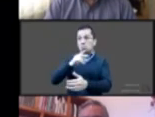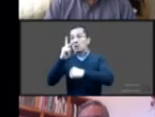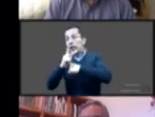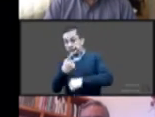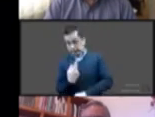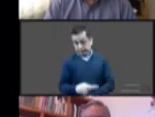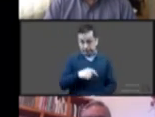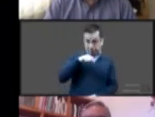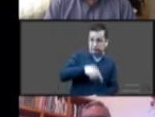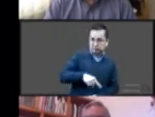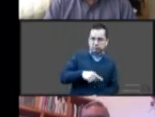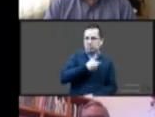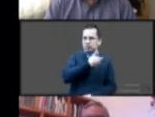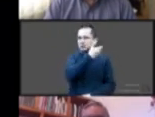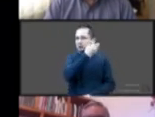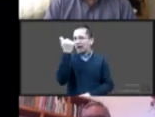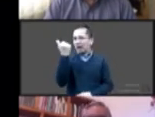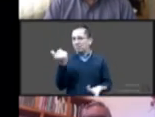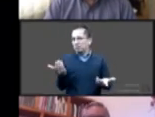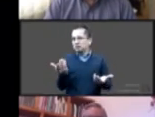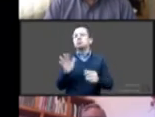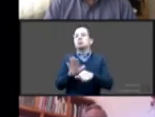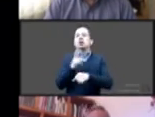por eso que existen también